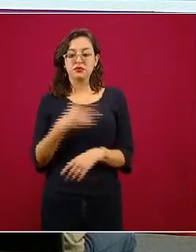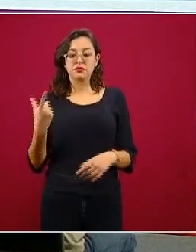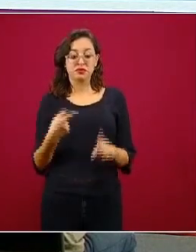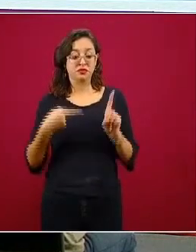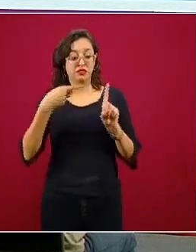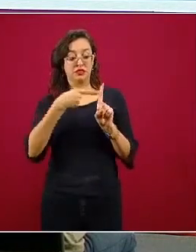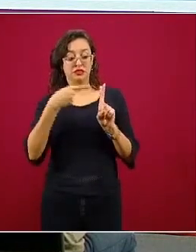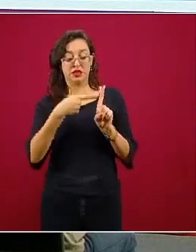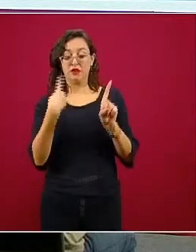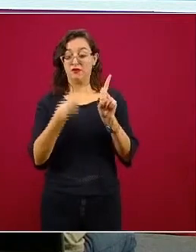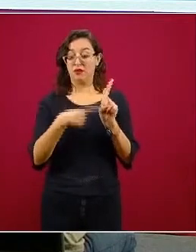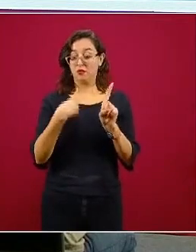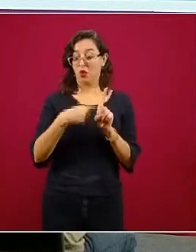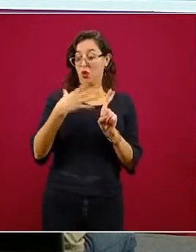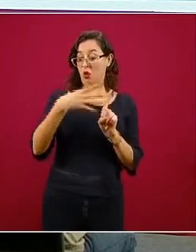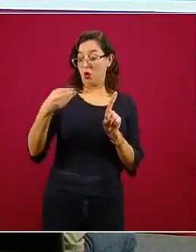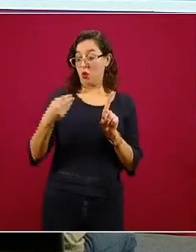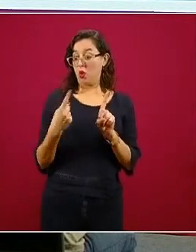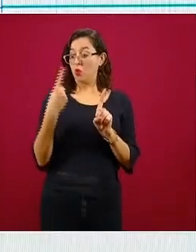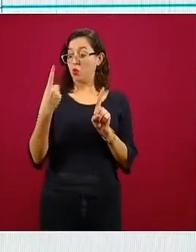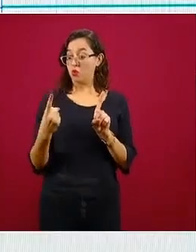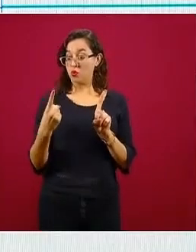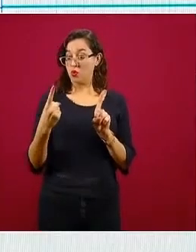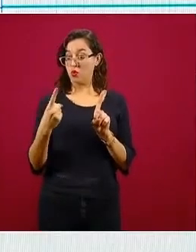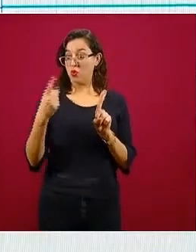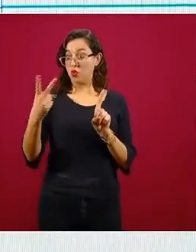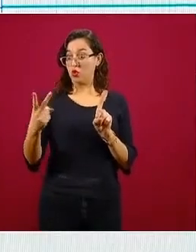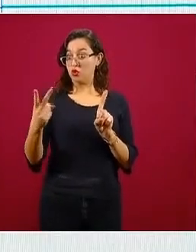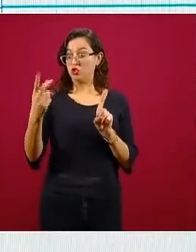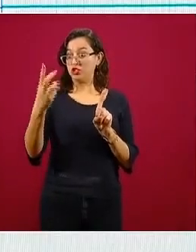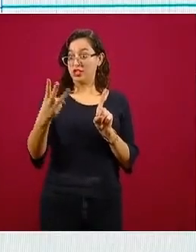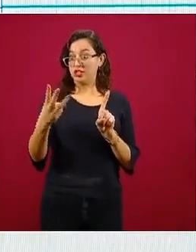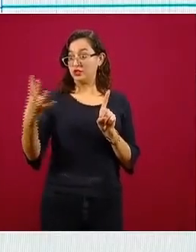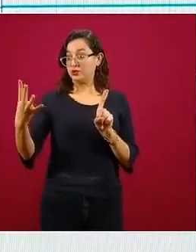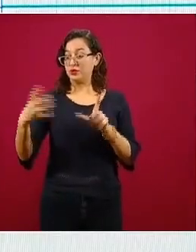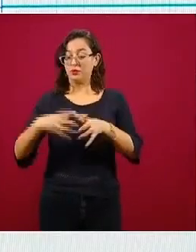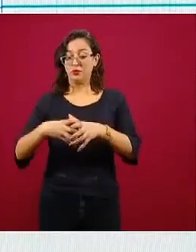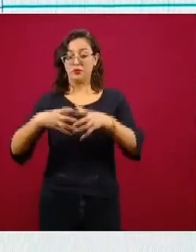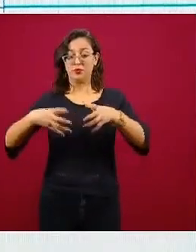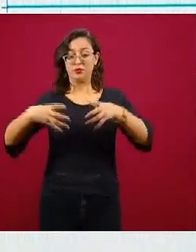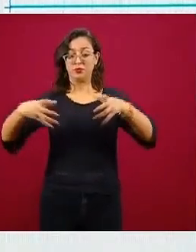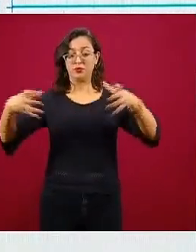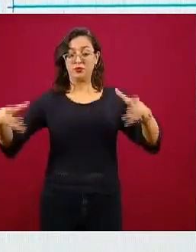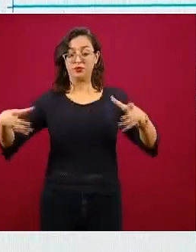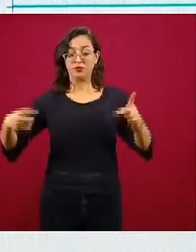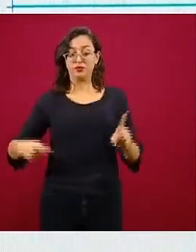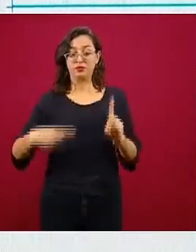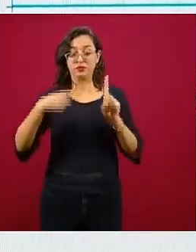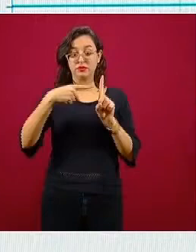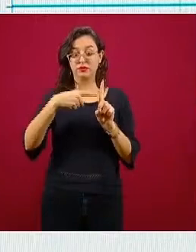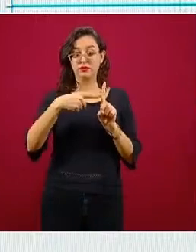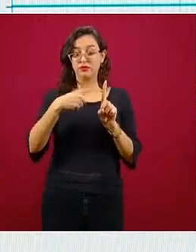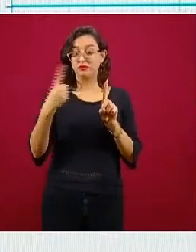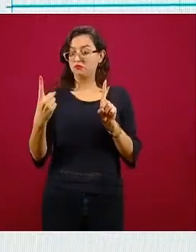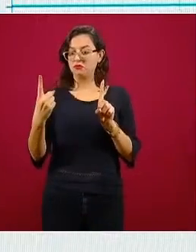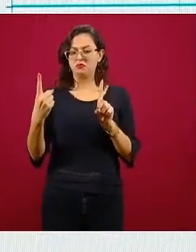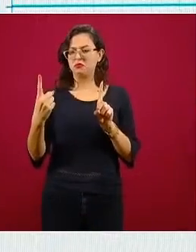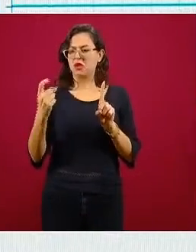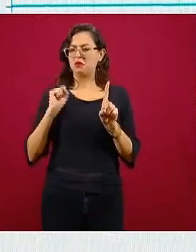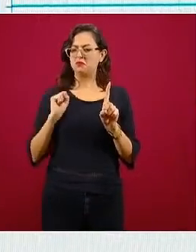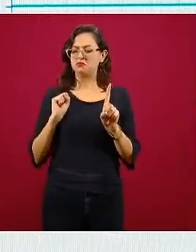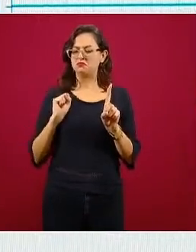más de una, la epidemia sigue y crece. Si contagia a menos de